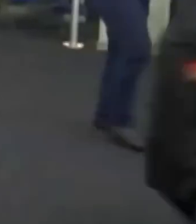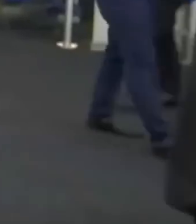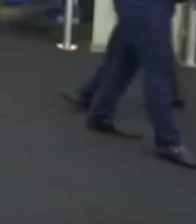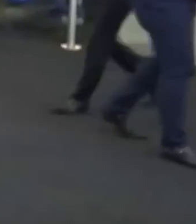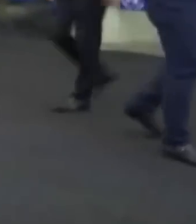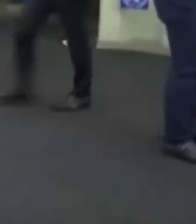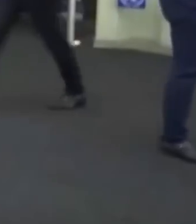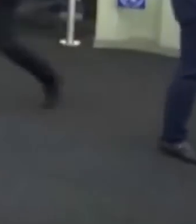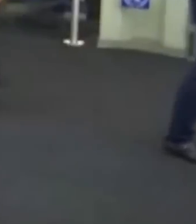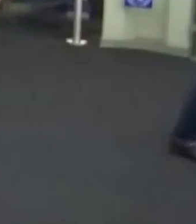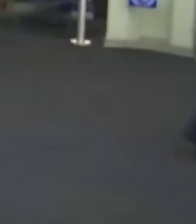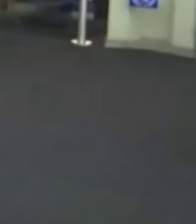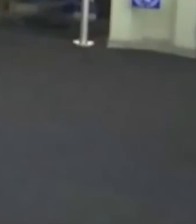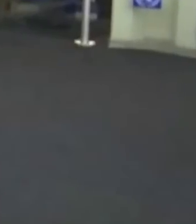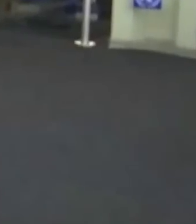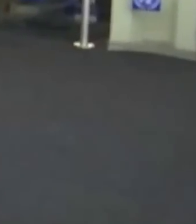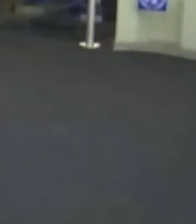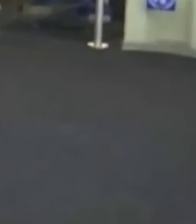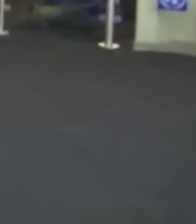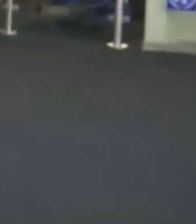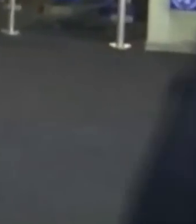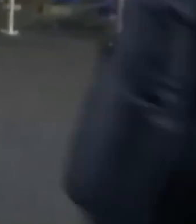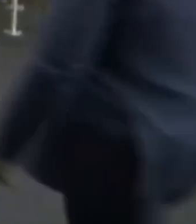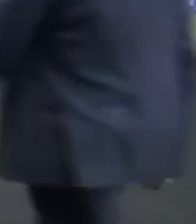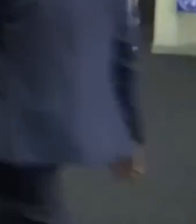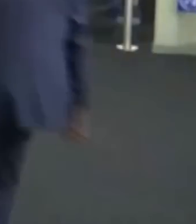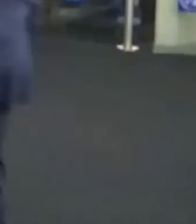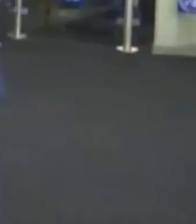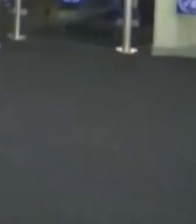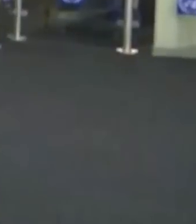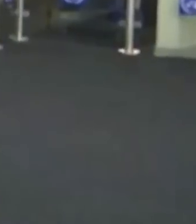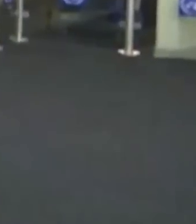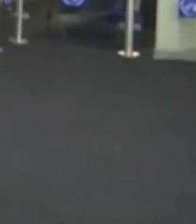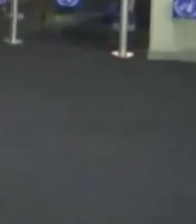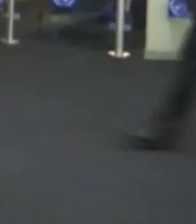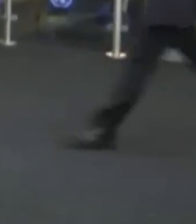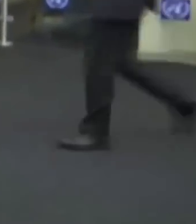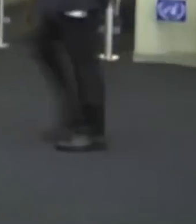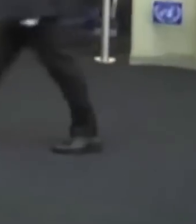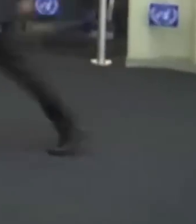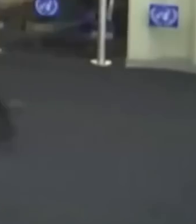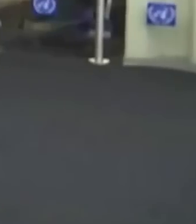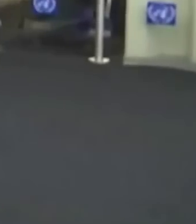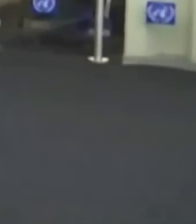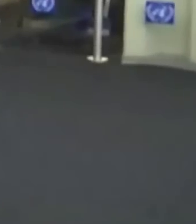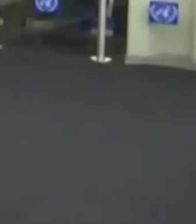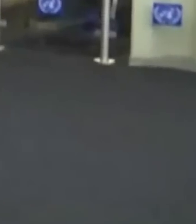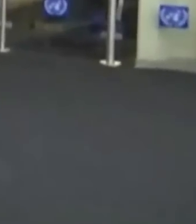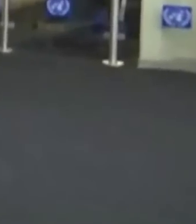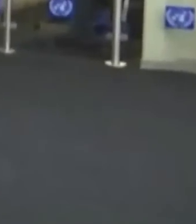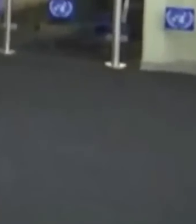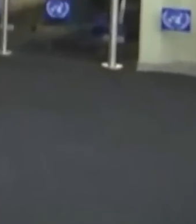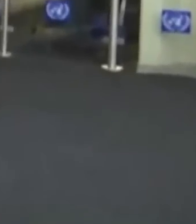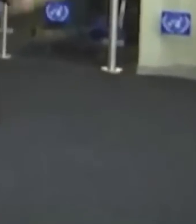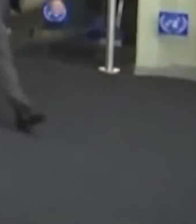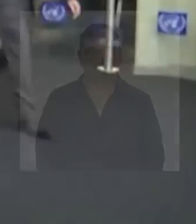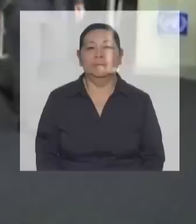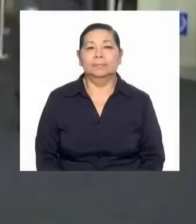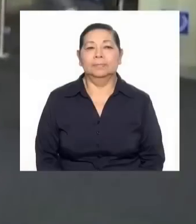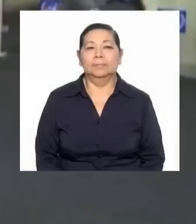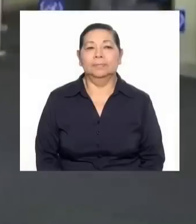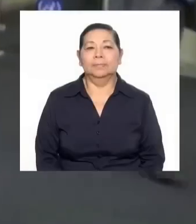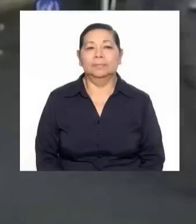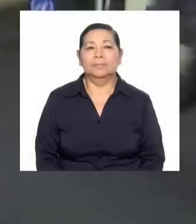el 78º periodo de asambleas generales de la ONU. La presidenta